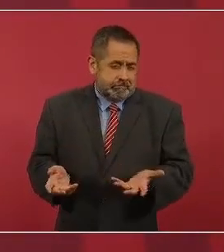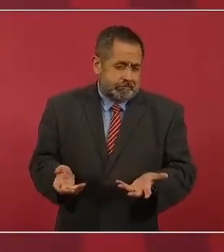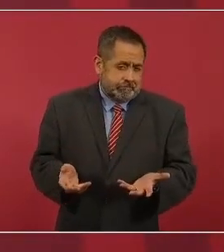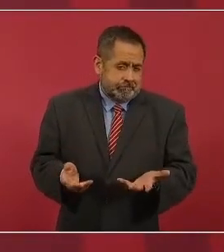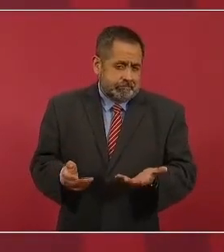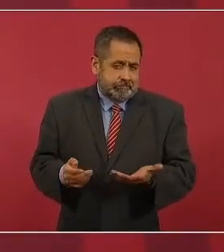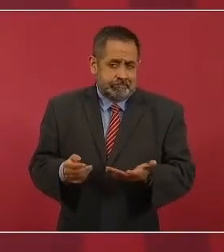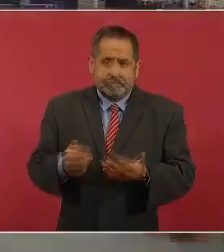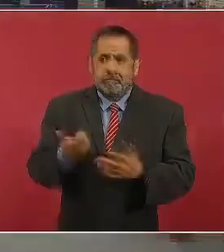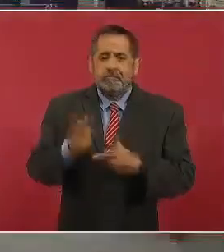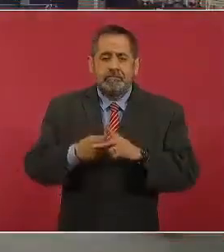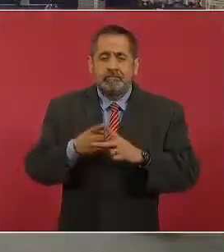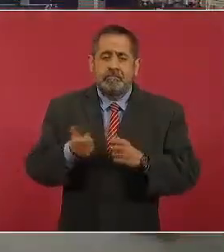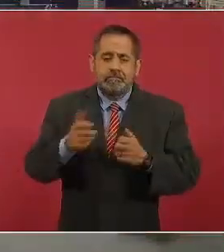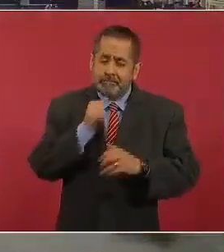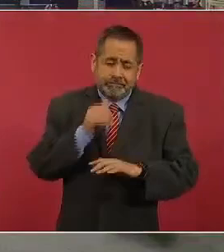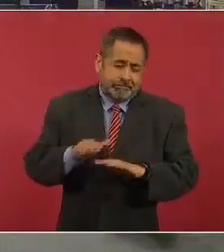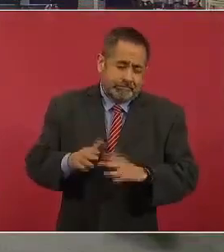establecen las tarifas.